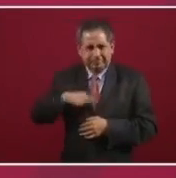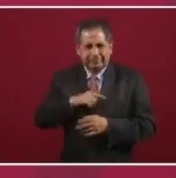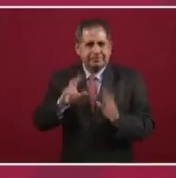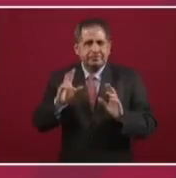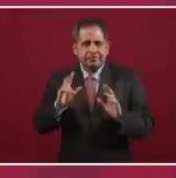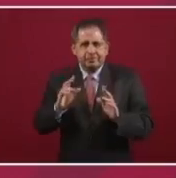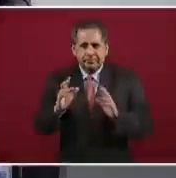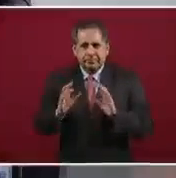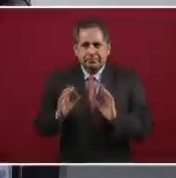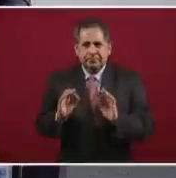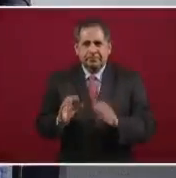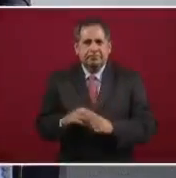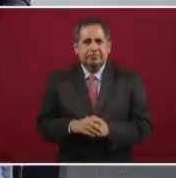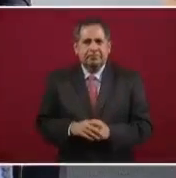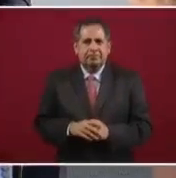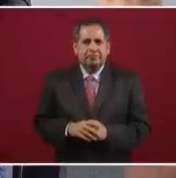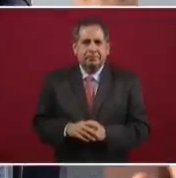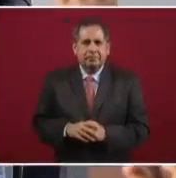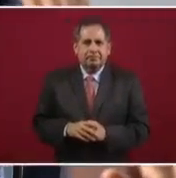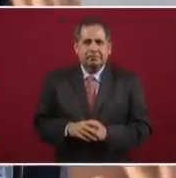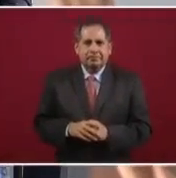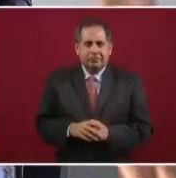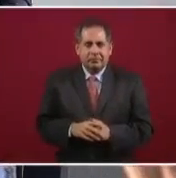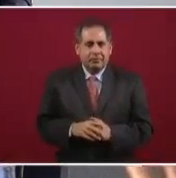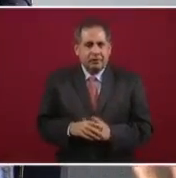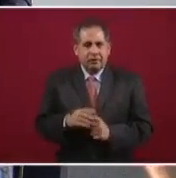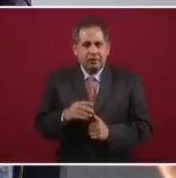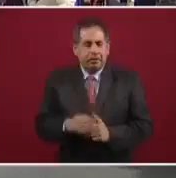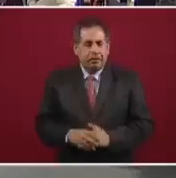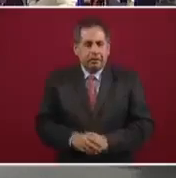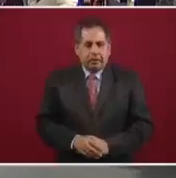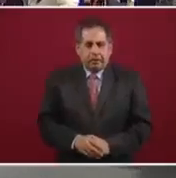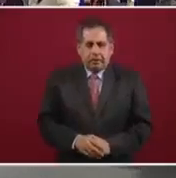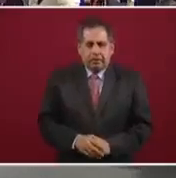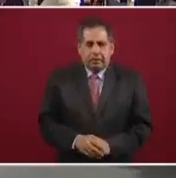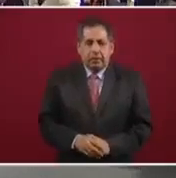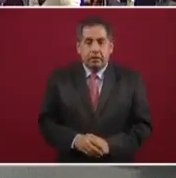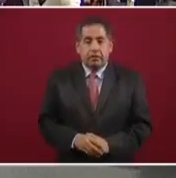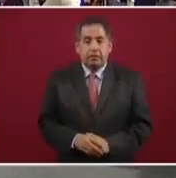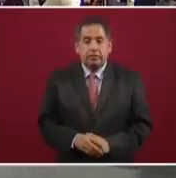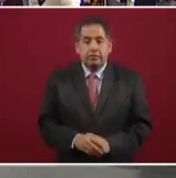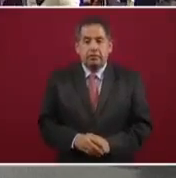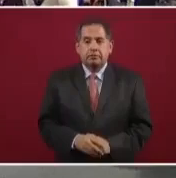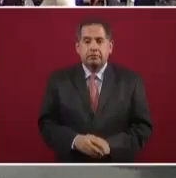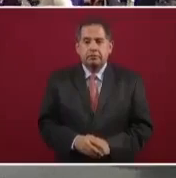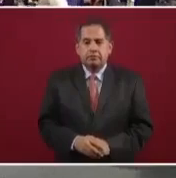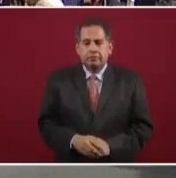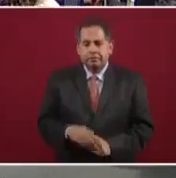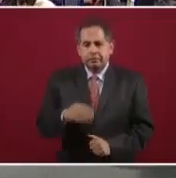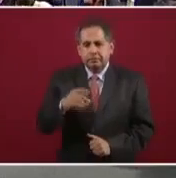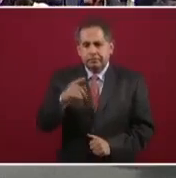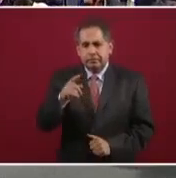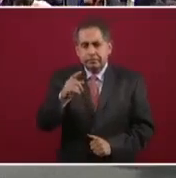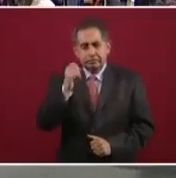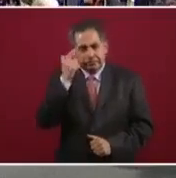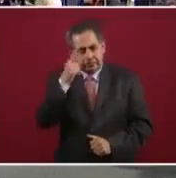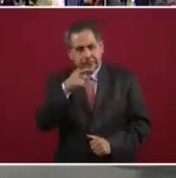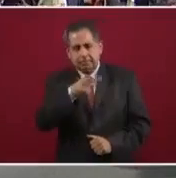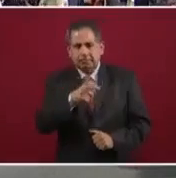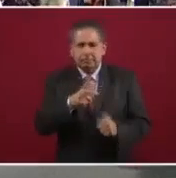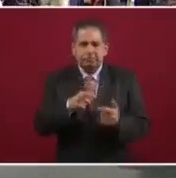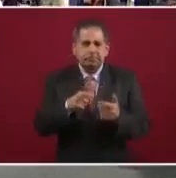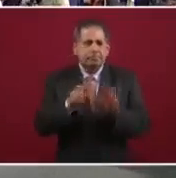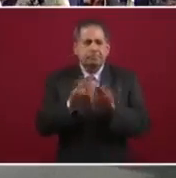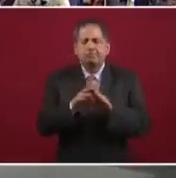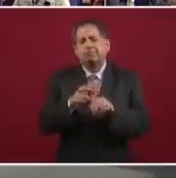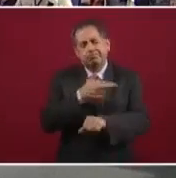yo a ¿Había ficha roja contra el señor Ovidio Guzmán? Sí, sí. ¿Su gobierno recibió la ficha roja? Es todo